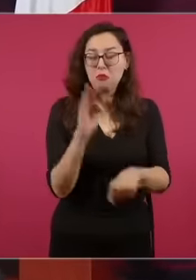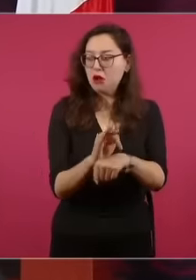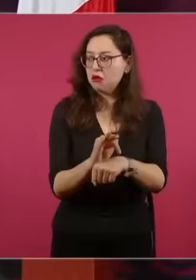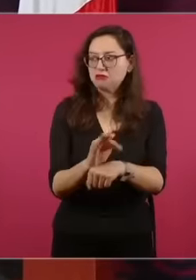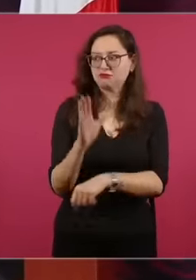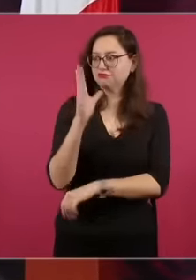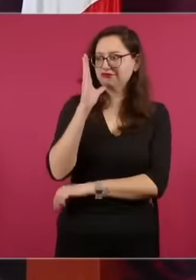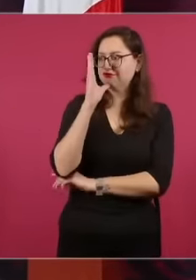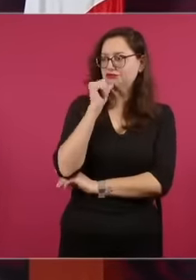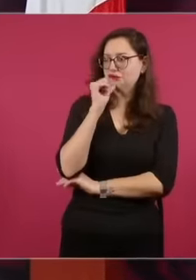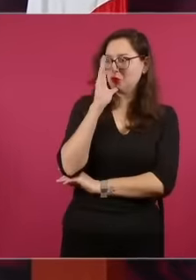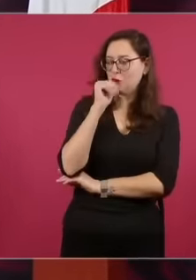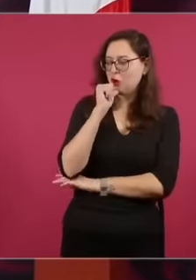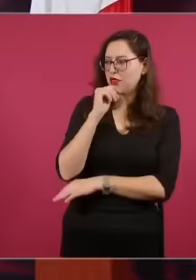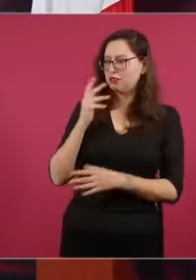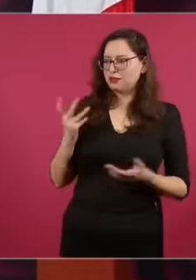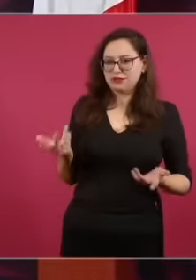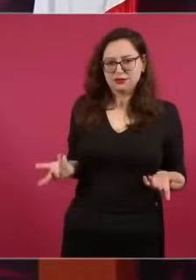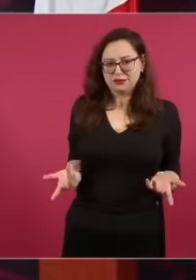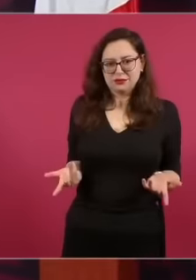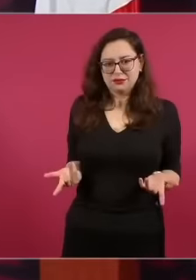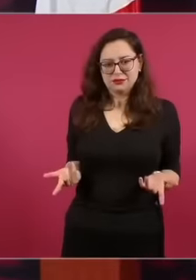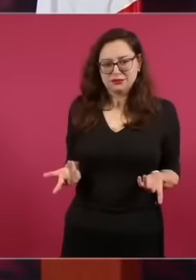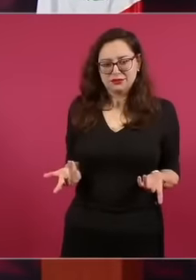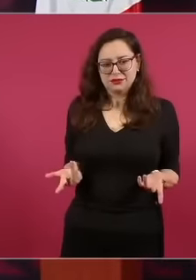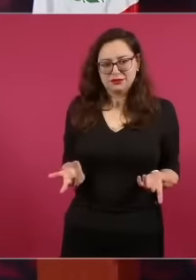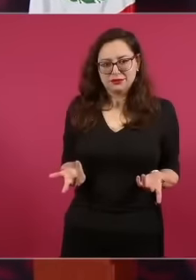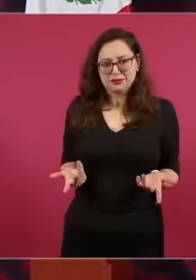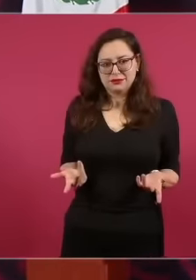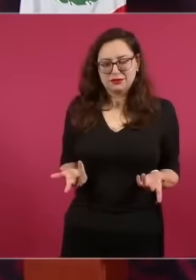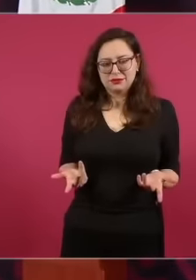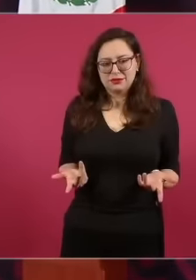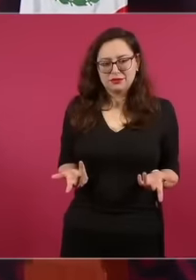claro pero esa es la Constitución